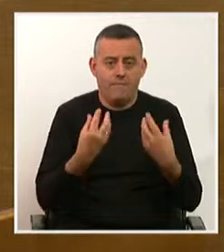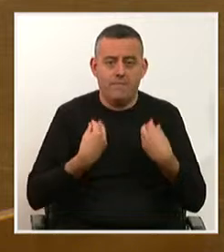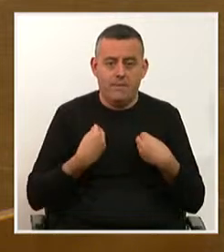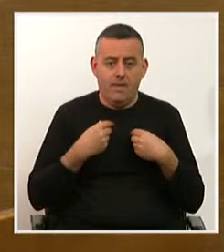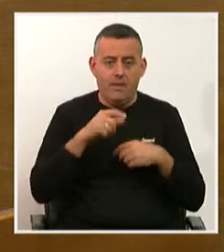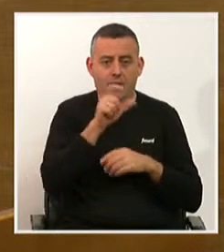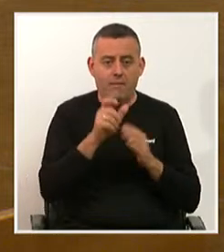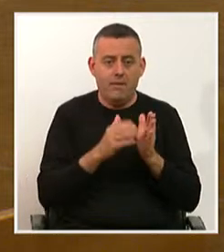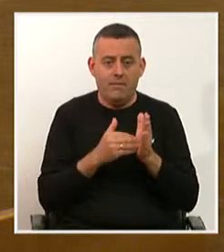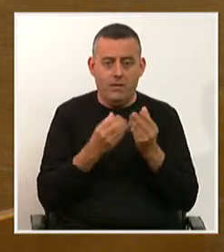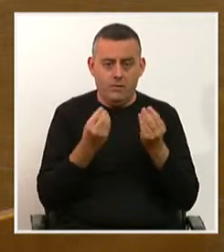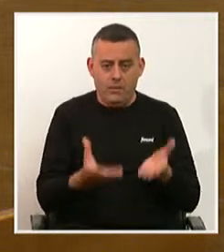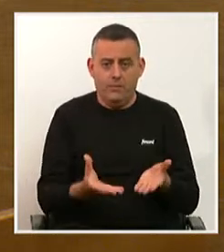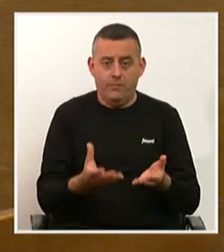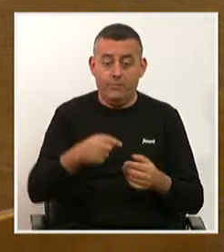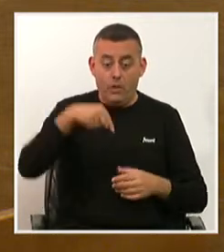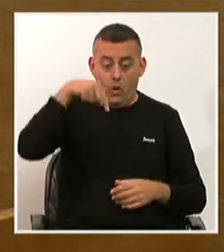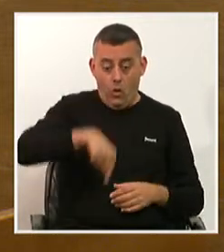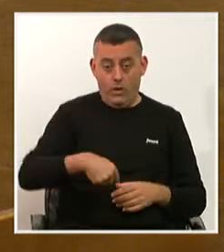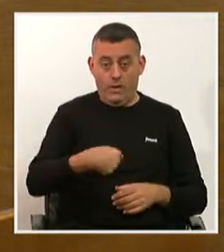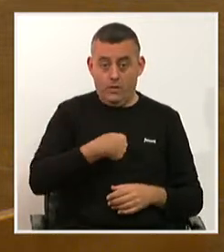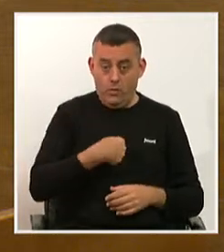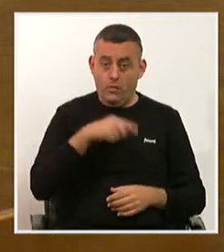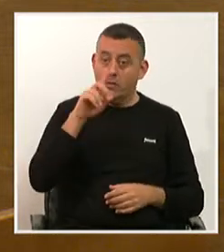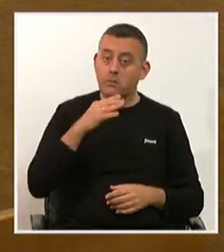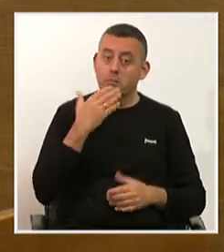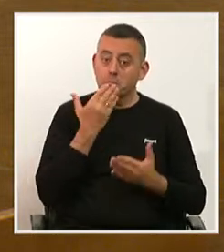parla es DEA quear